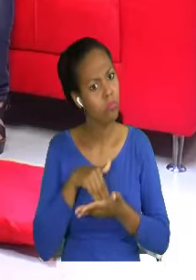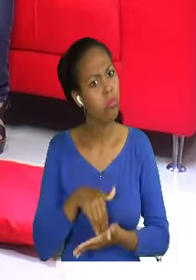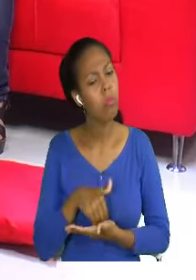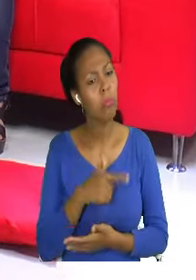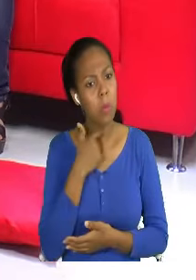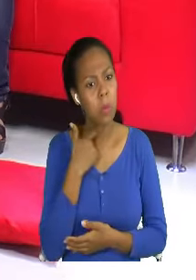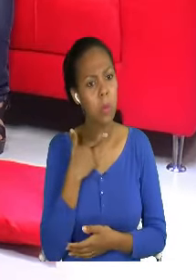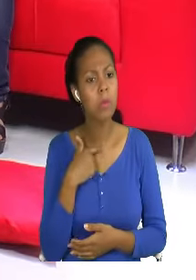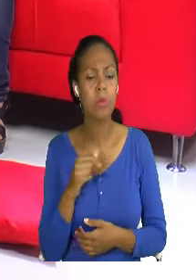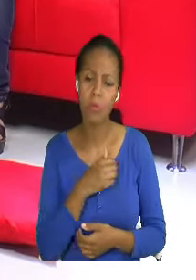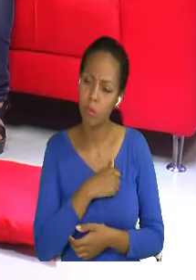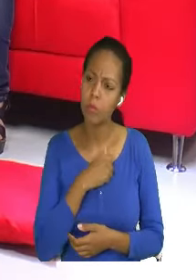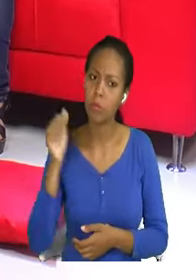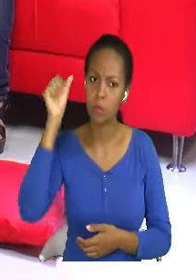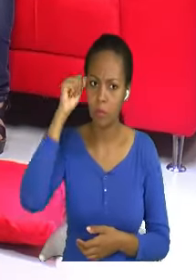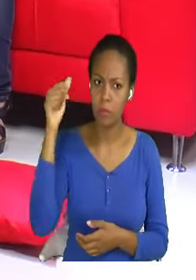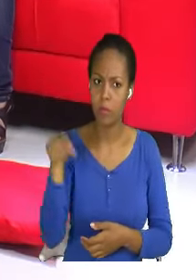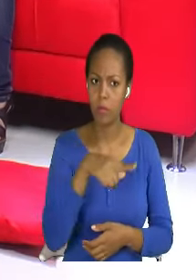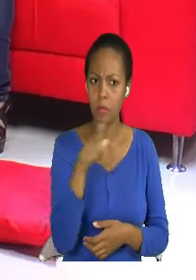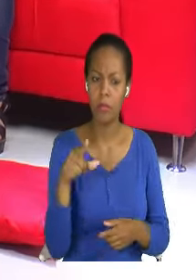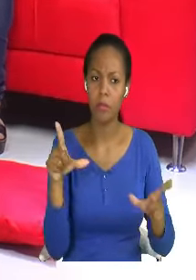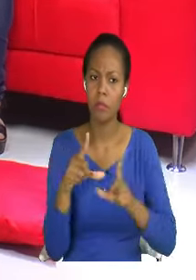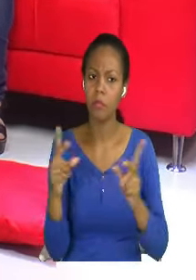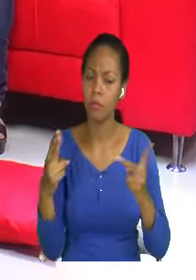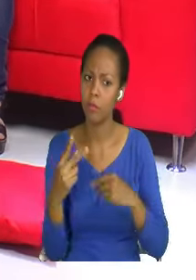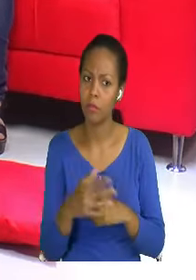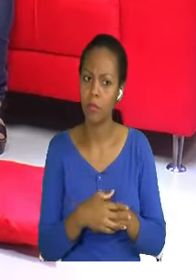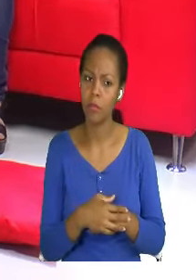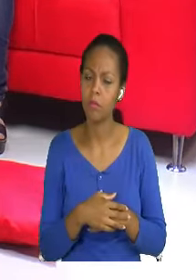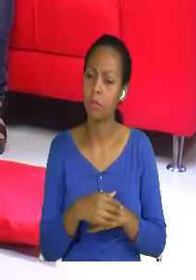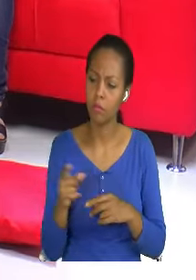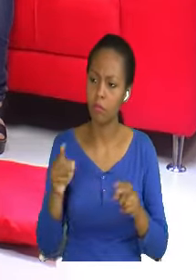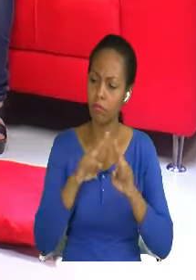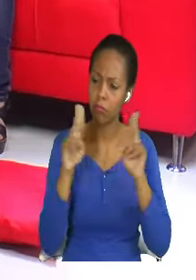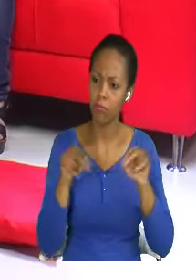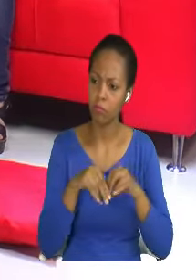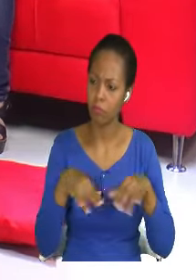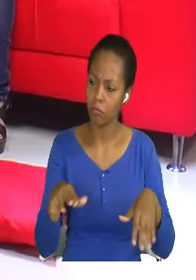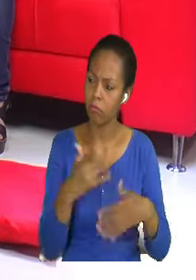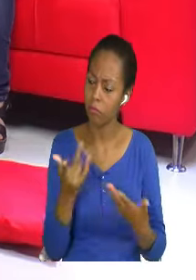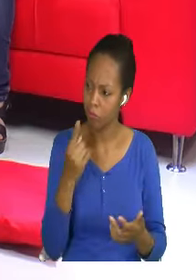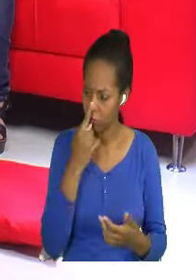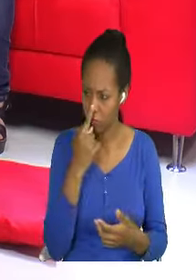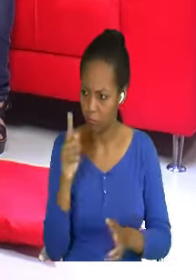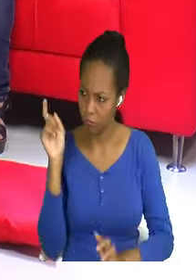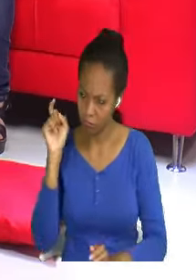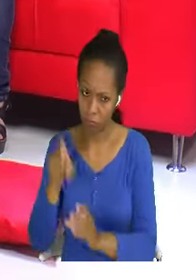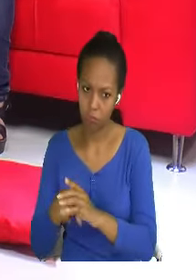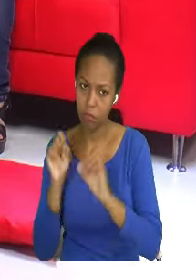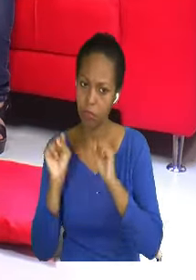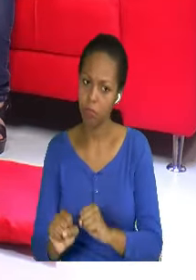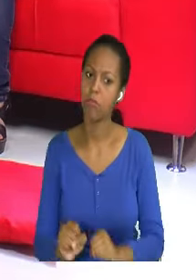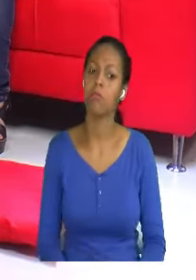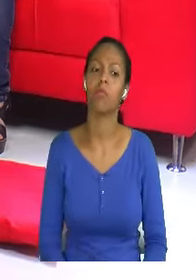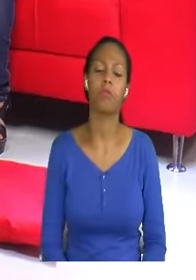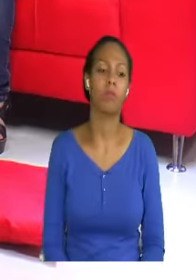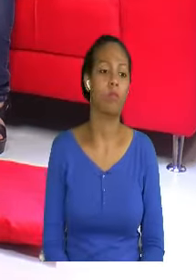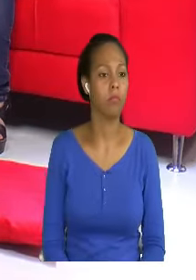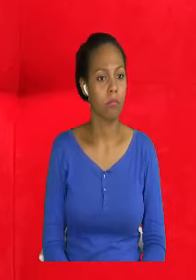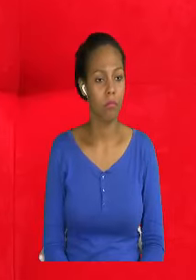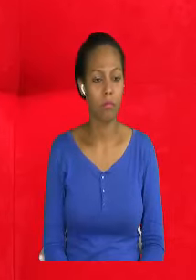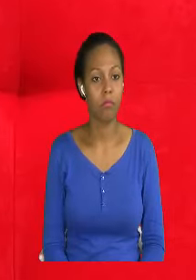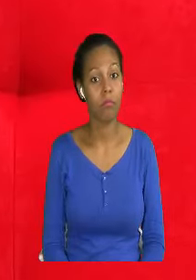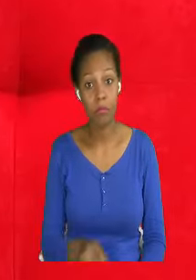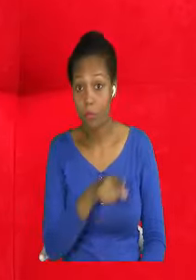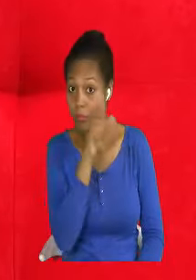Luisa, recuérdale por favor a nuestros televidentes las redes para que lo sigan las páginas de ustedes. Bueno, para todos los que nos